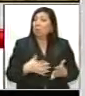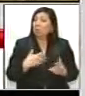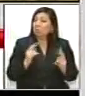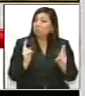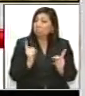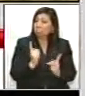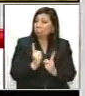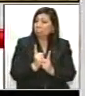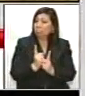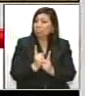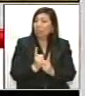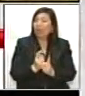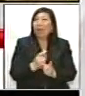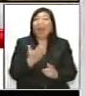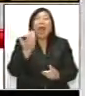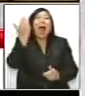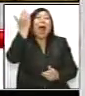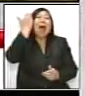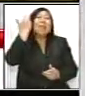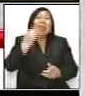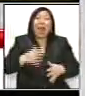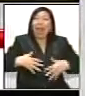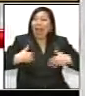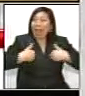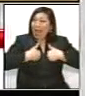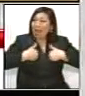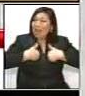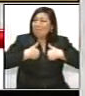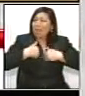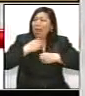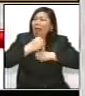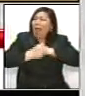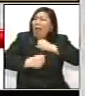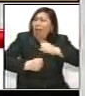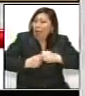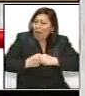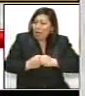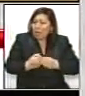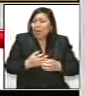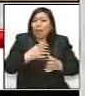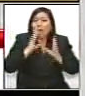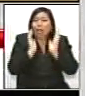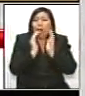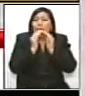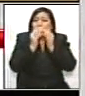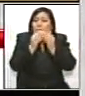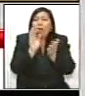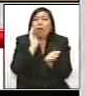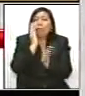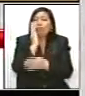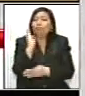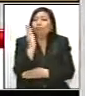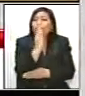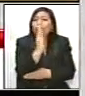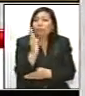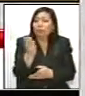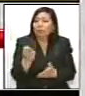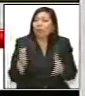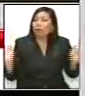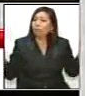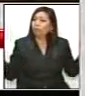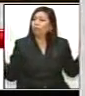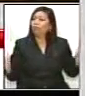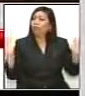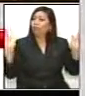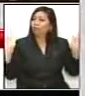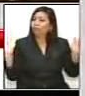encontrar restos de fósiles que datan más de 5 millones de años, y tales como ballenas, tiburones, pingüinos y aves.